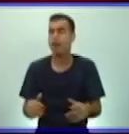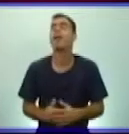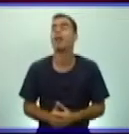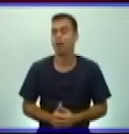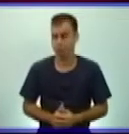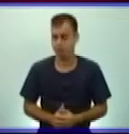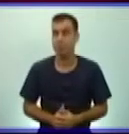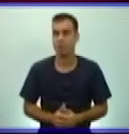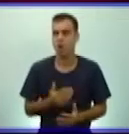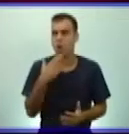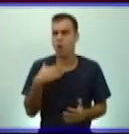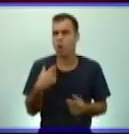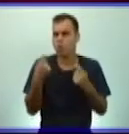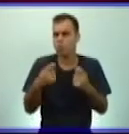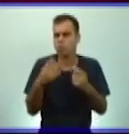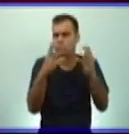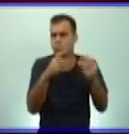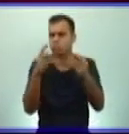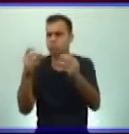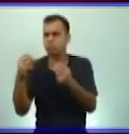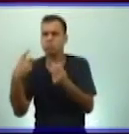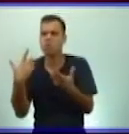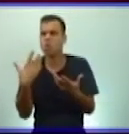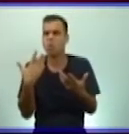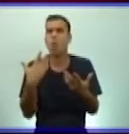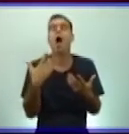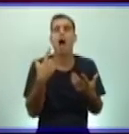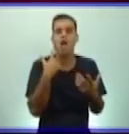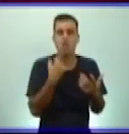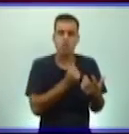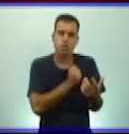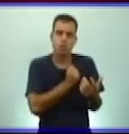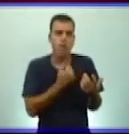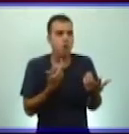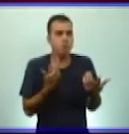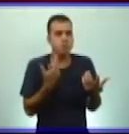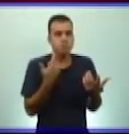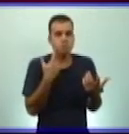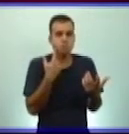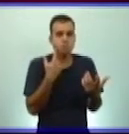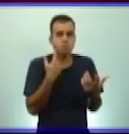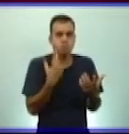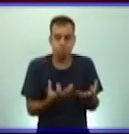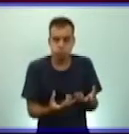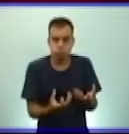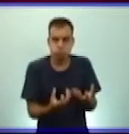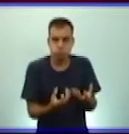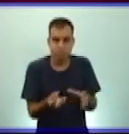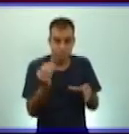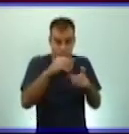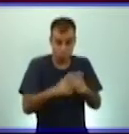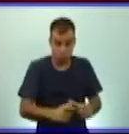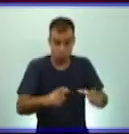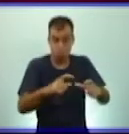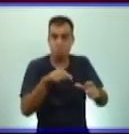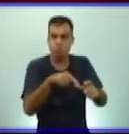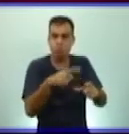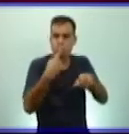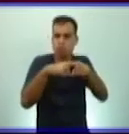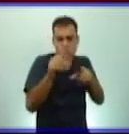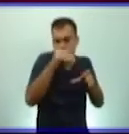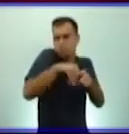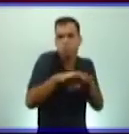se determina? Bueno, si yo quiero calentar un recipiente, una sustancia que está dentro de un recipiente, primero mido la